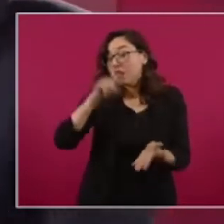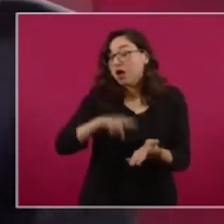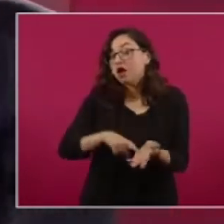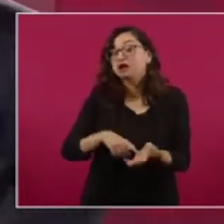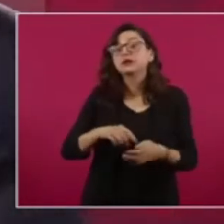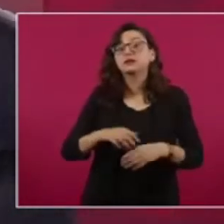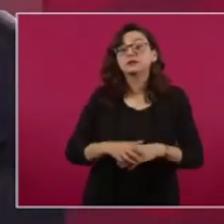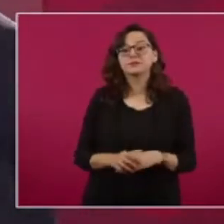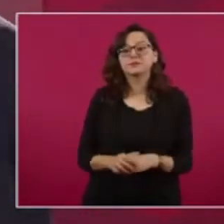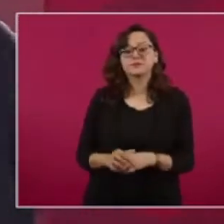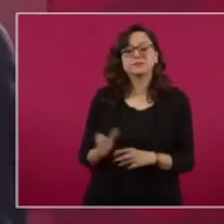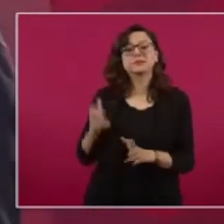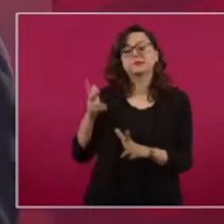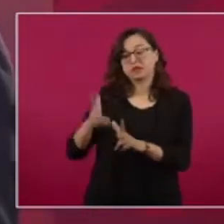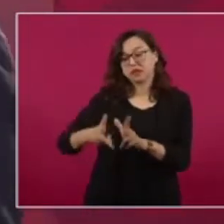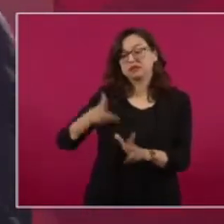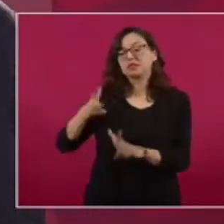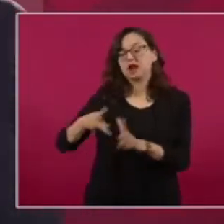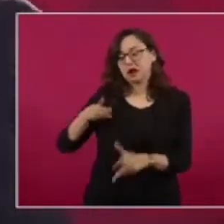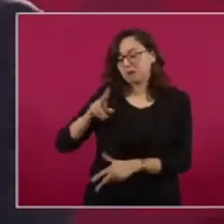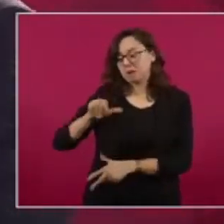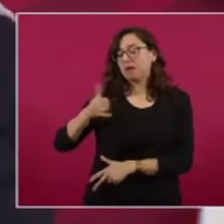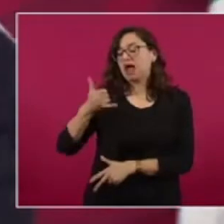va a destruir